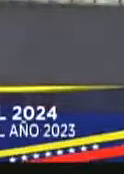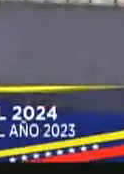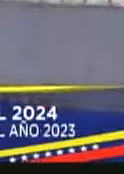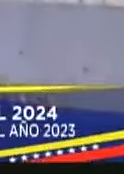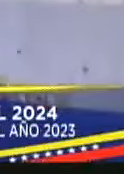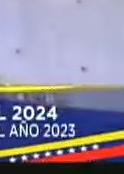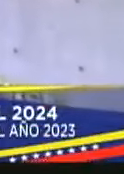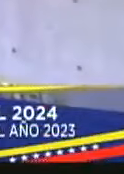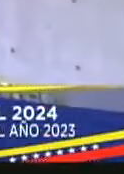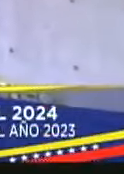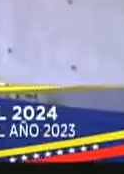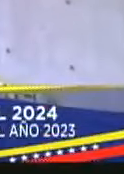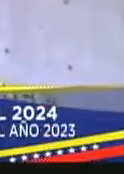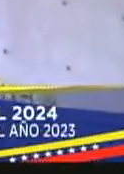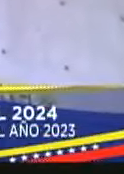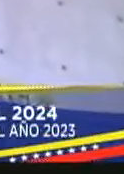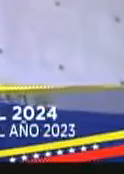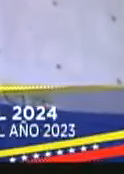y democrático.